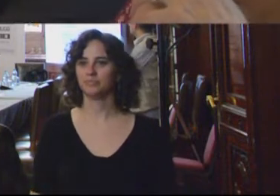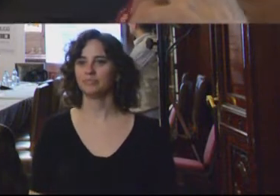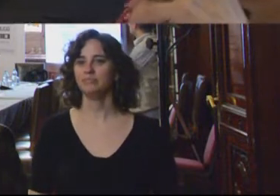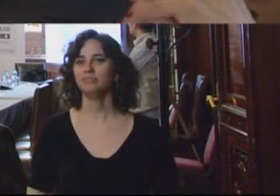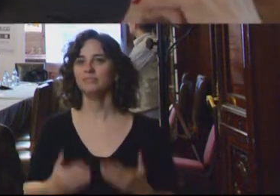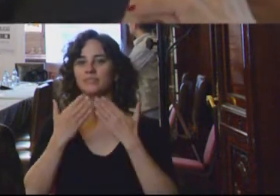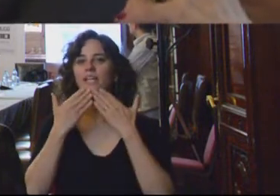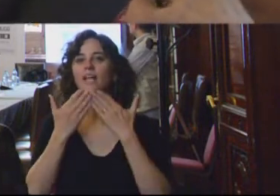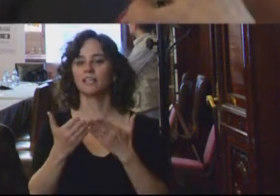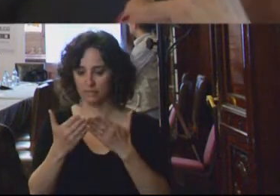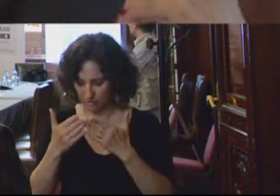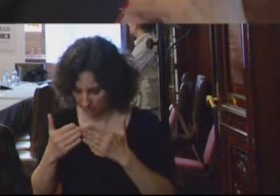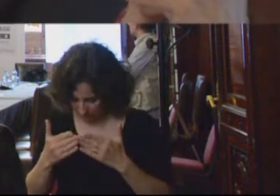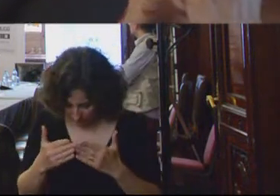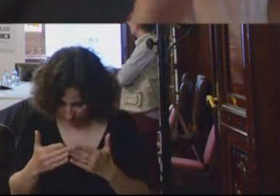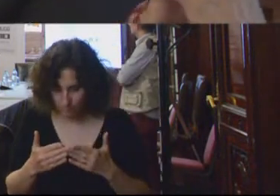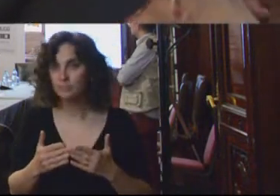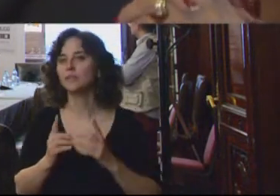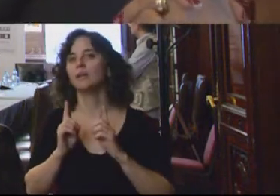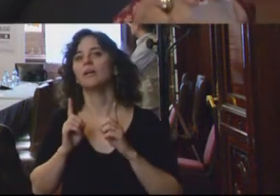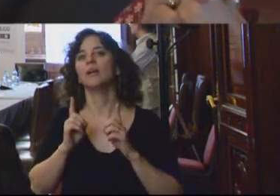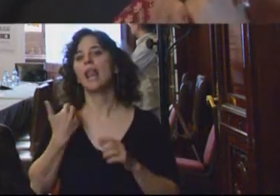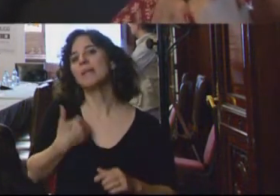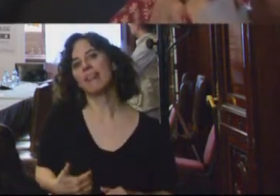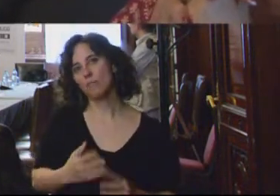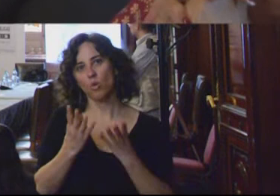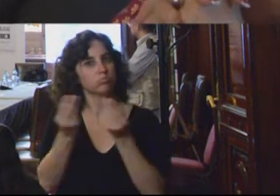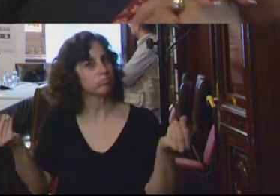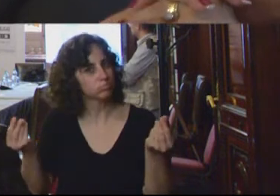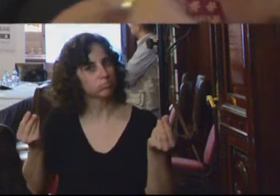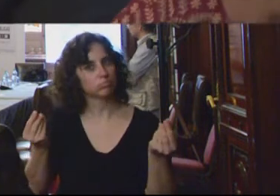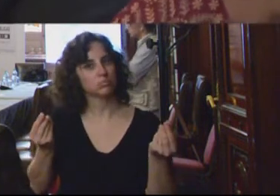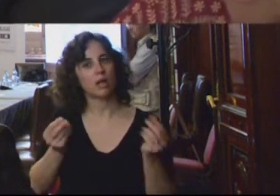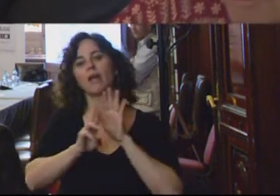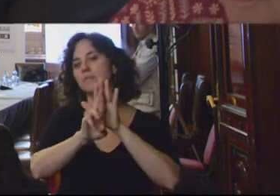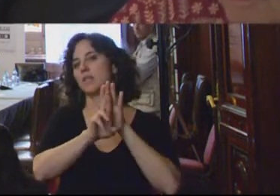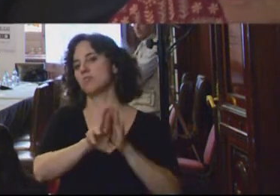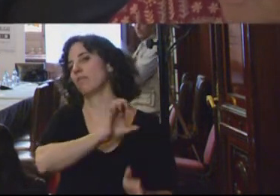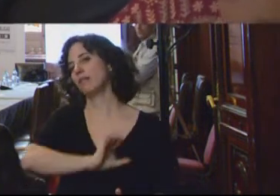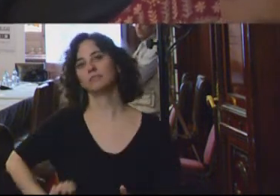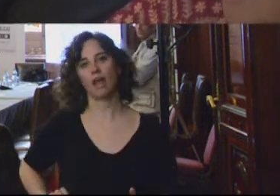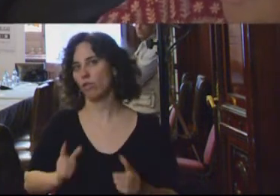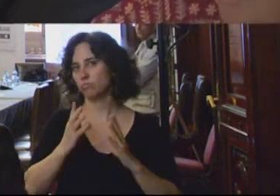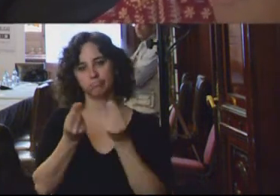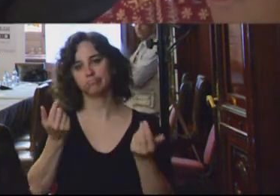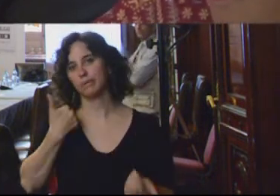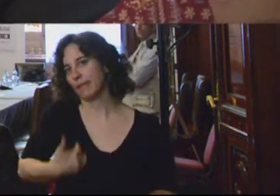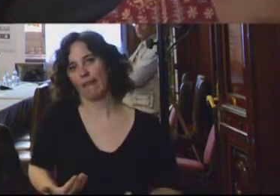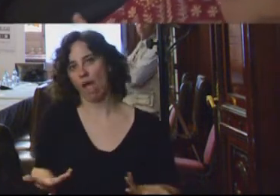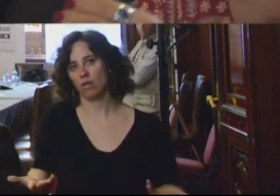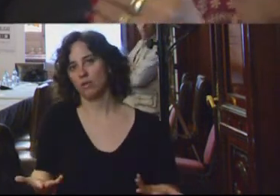Gracias. Lamentar la ausencia de la representación del Estado ecuatoriano